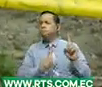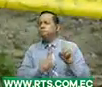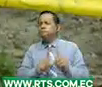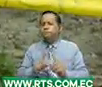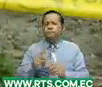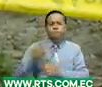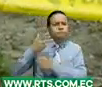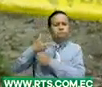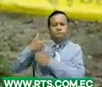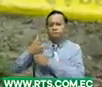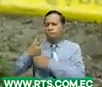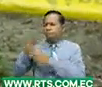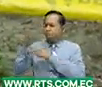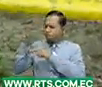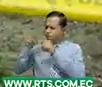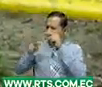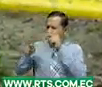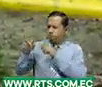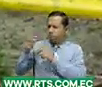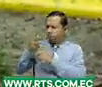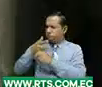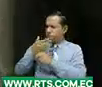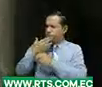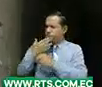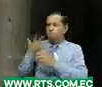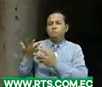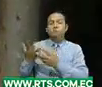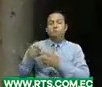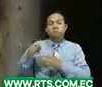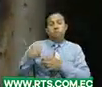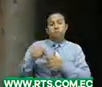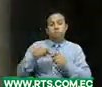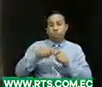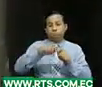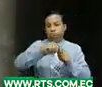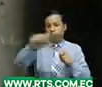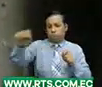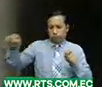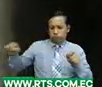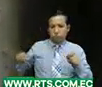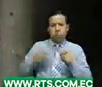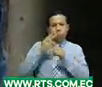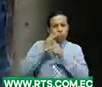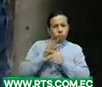cámaras de seguridad en caso de que existan. El sitio fue acordonado,